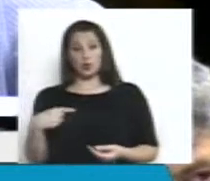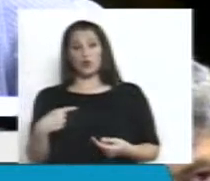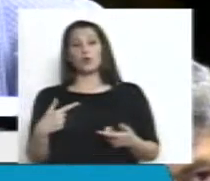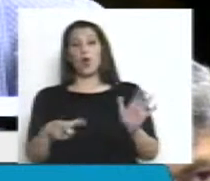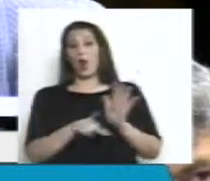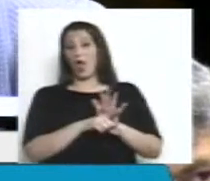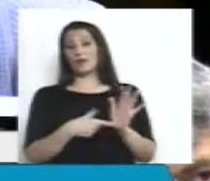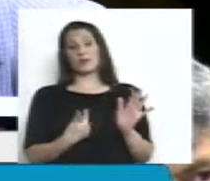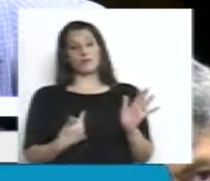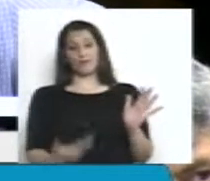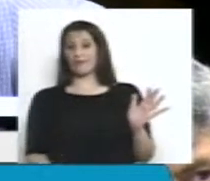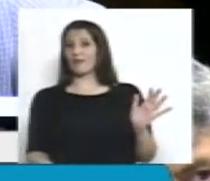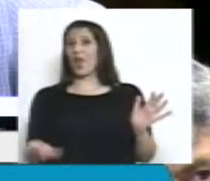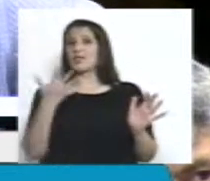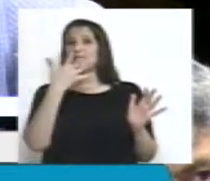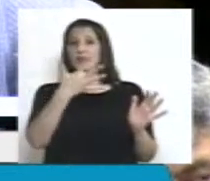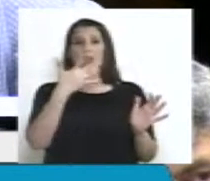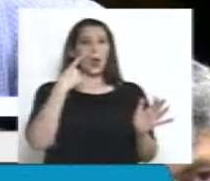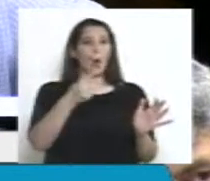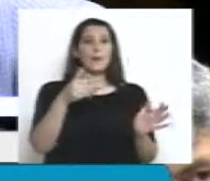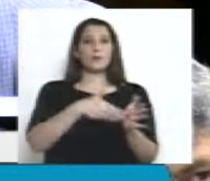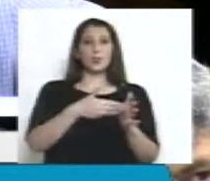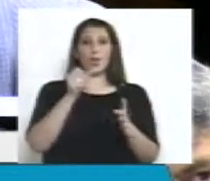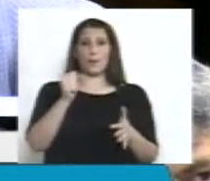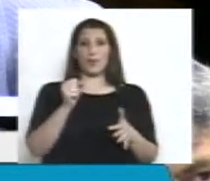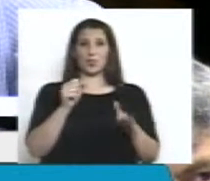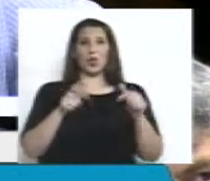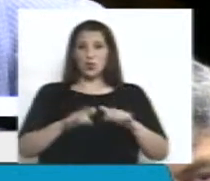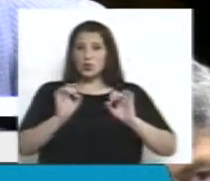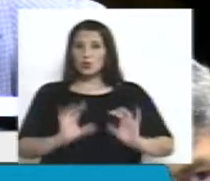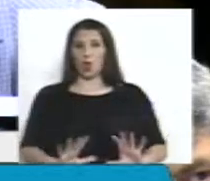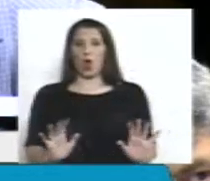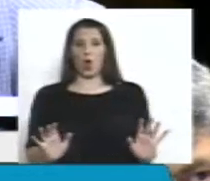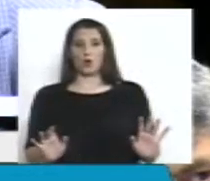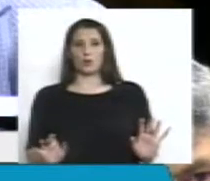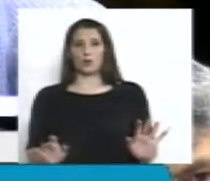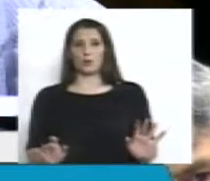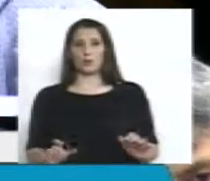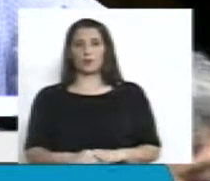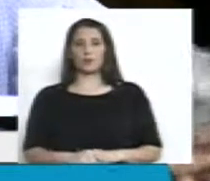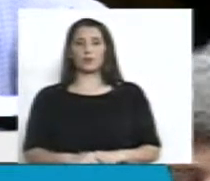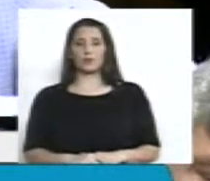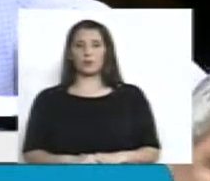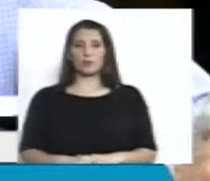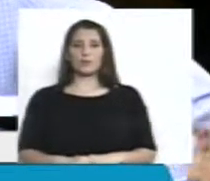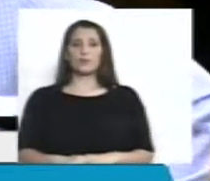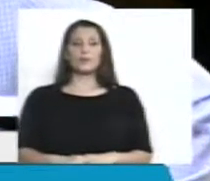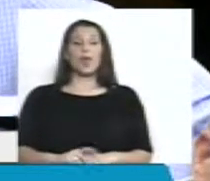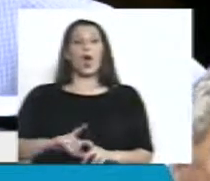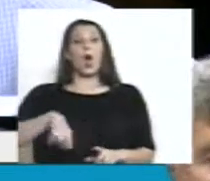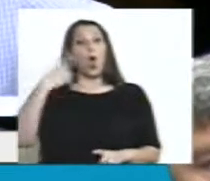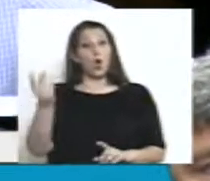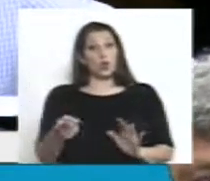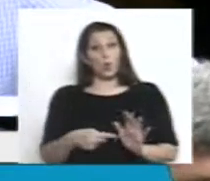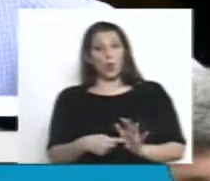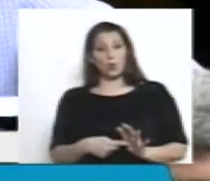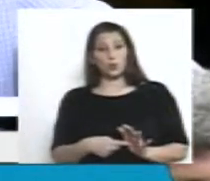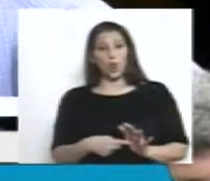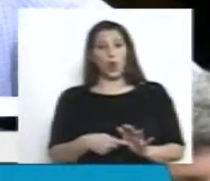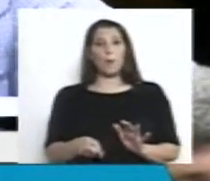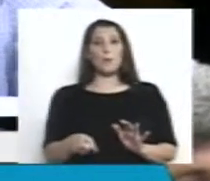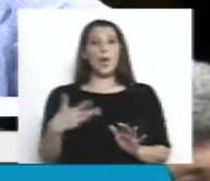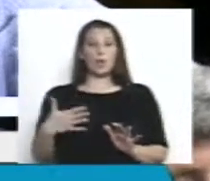leyes más de 5.000 millones de pesos, en esto solo, sin contar las otras leyes. El otro punto, para